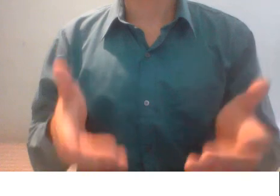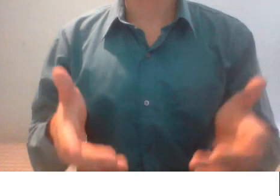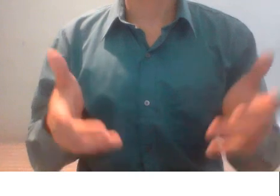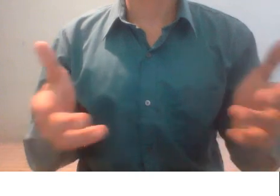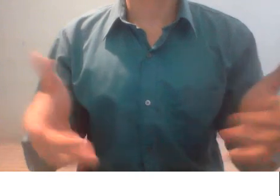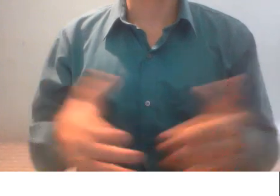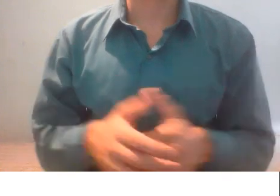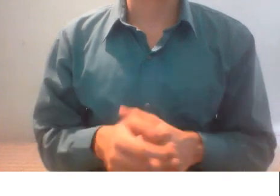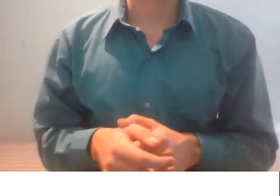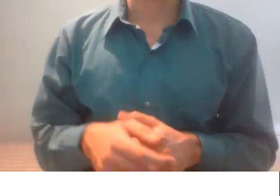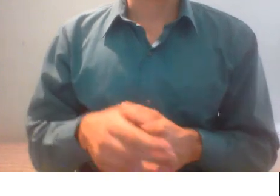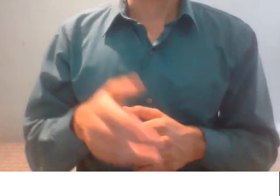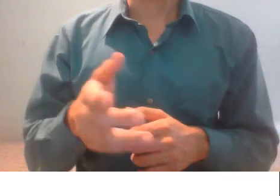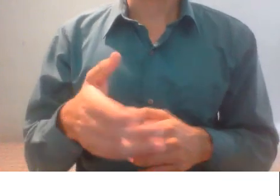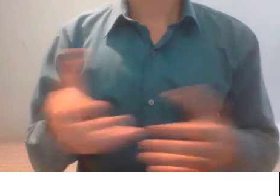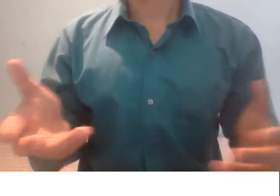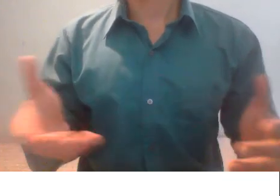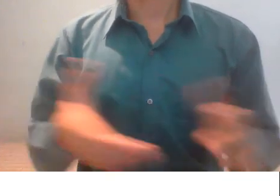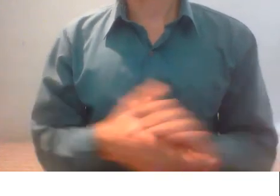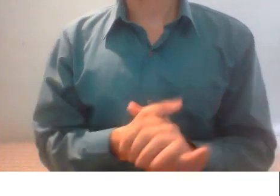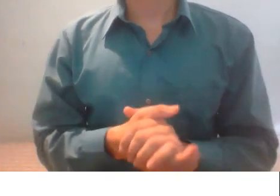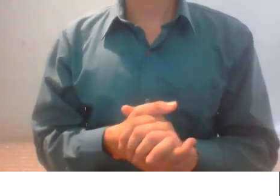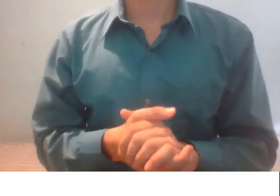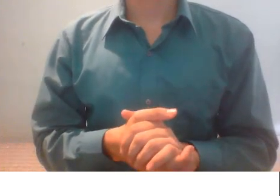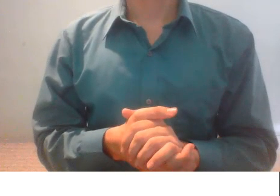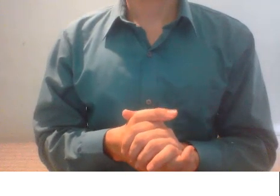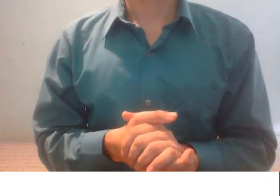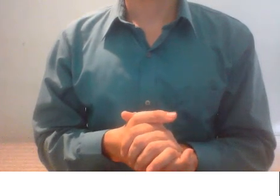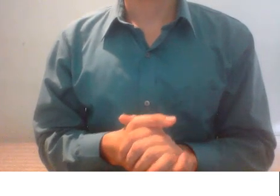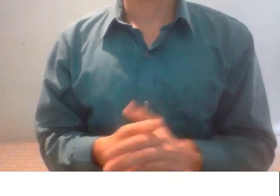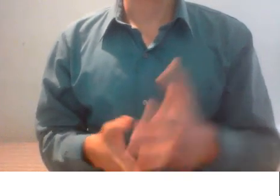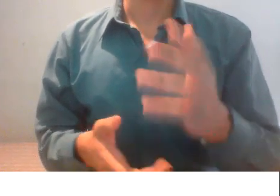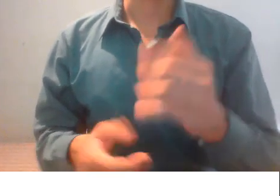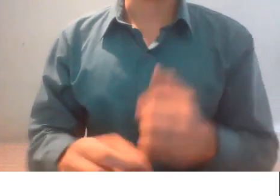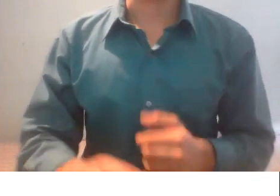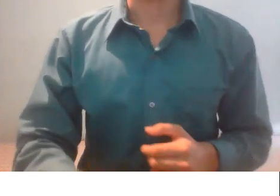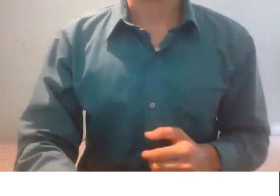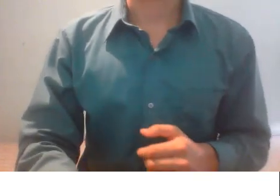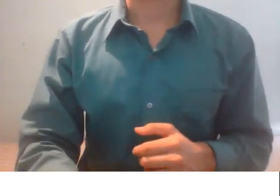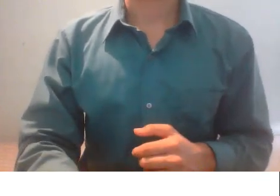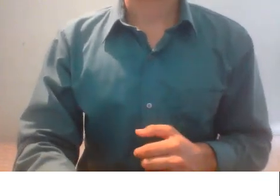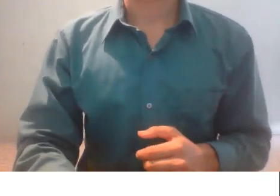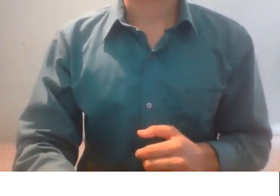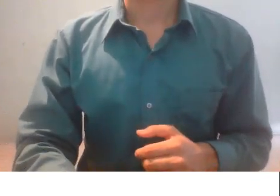comentario, suscribirse. Y nada, nos veremos pronto en otra próxima nota y muchas gracias por ver esto y hasta luego.